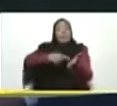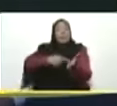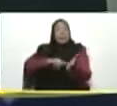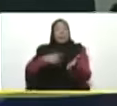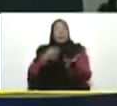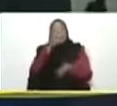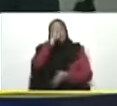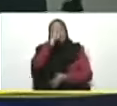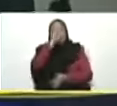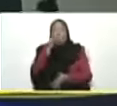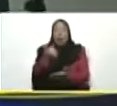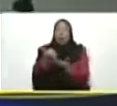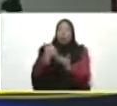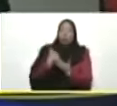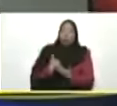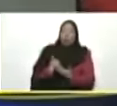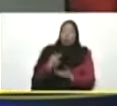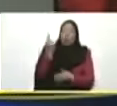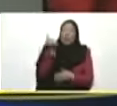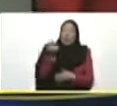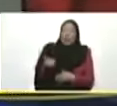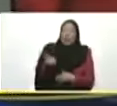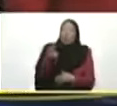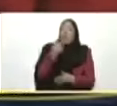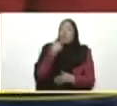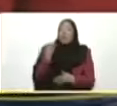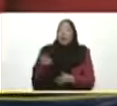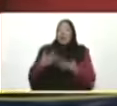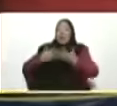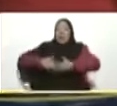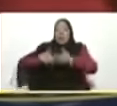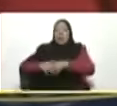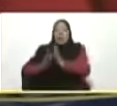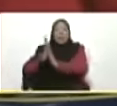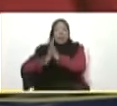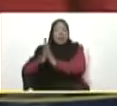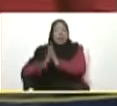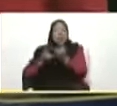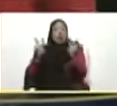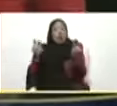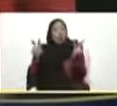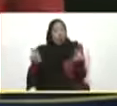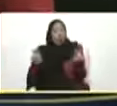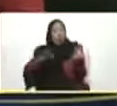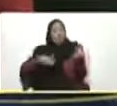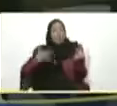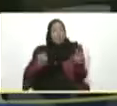vertiginoso, el financiamiento de nuevos proyectos, de nuevos emprendimientos.